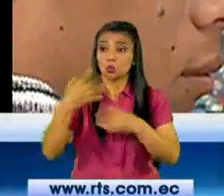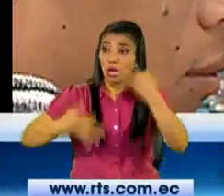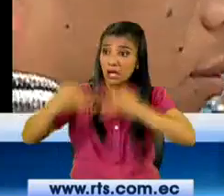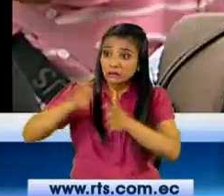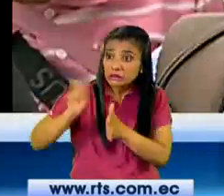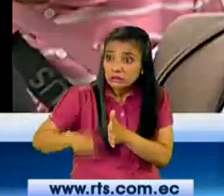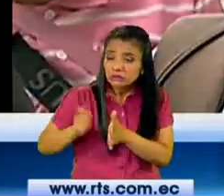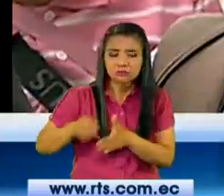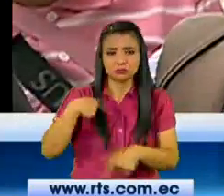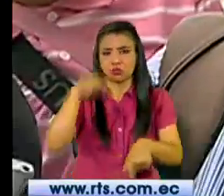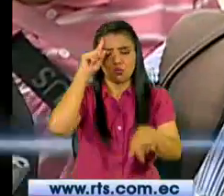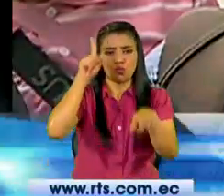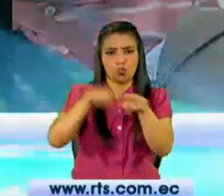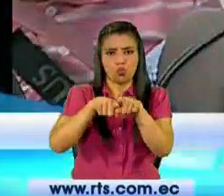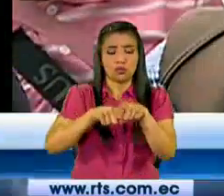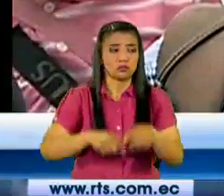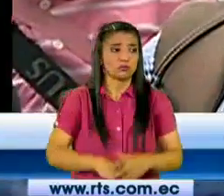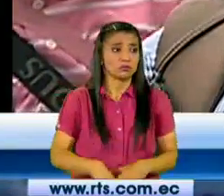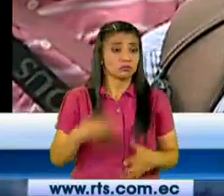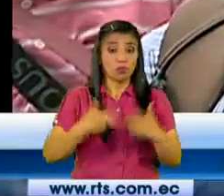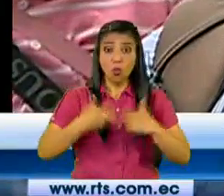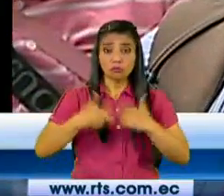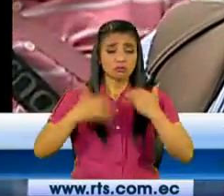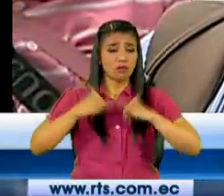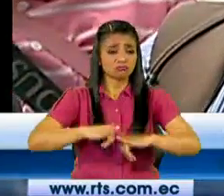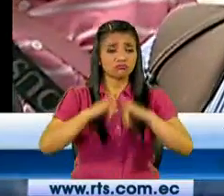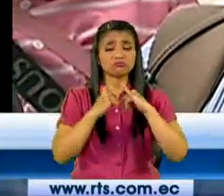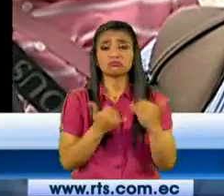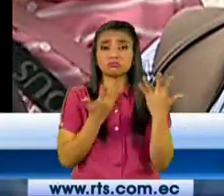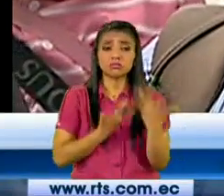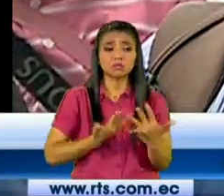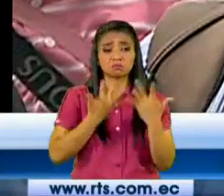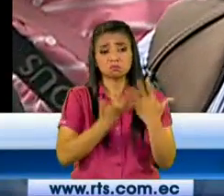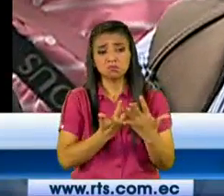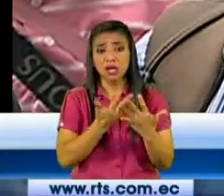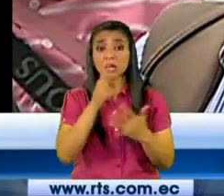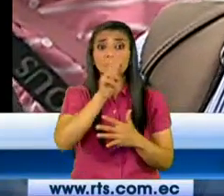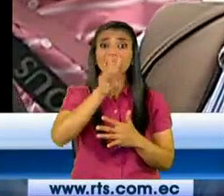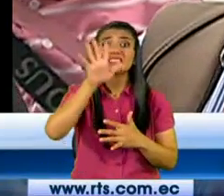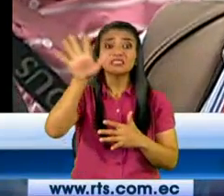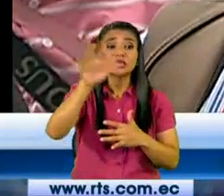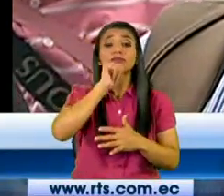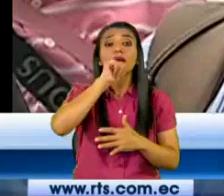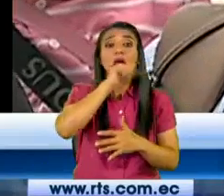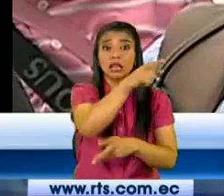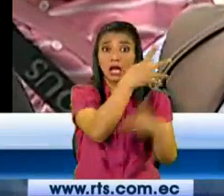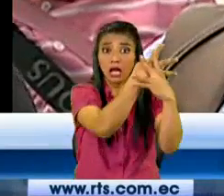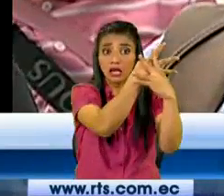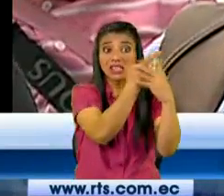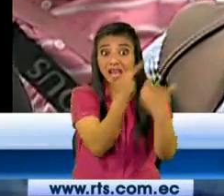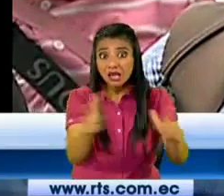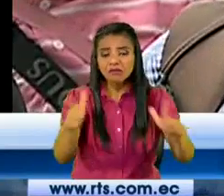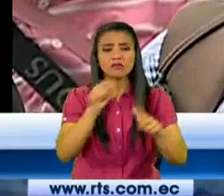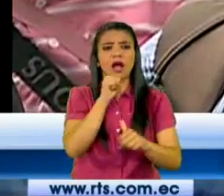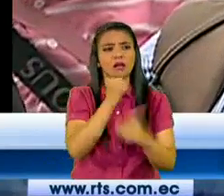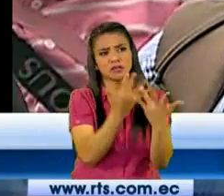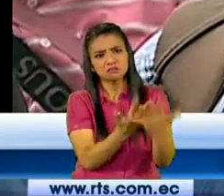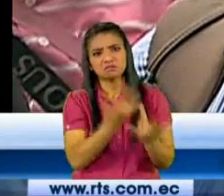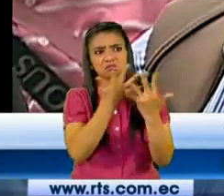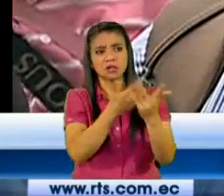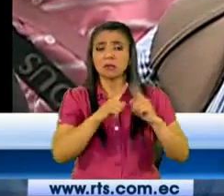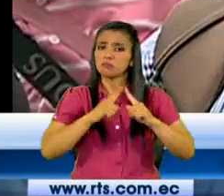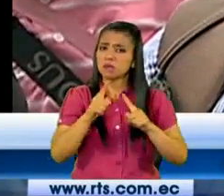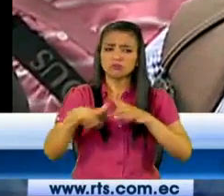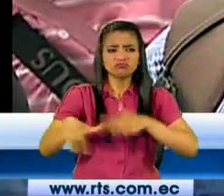judicial. Luego de que estos procesos continúen, estamos esperando que se liberen a los 25 que faltan, pero luego de eso nosotros también haremos nuestras